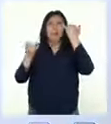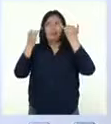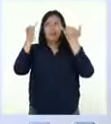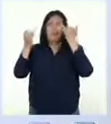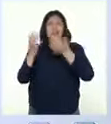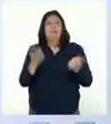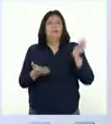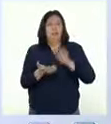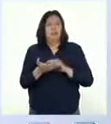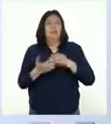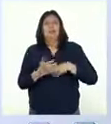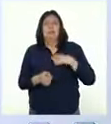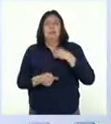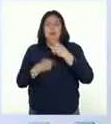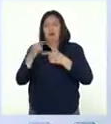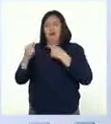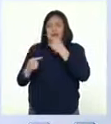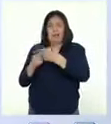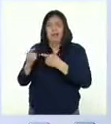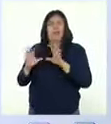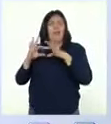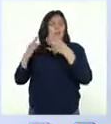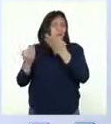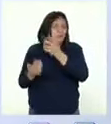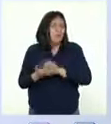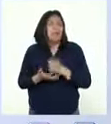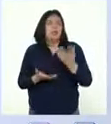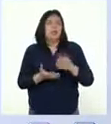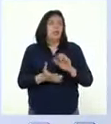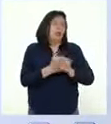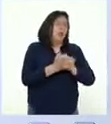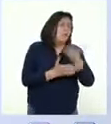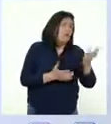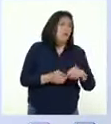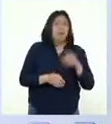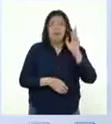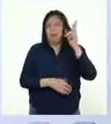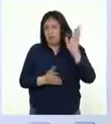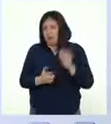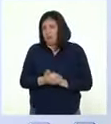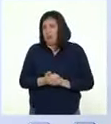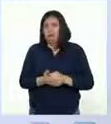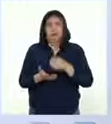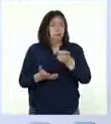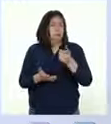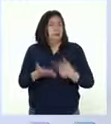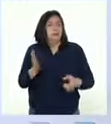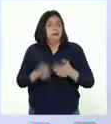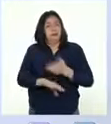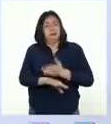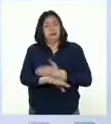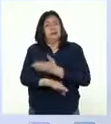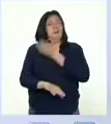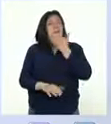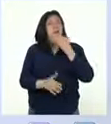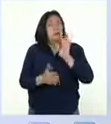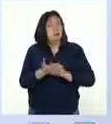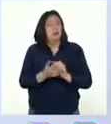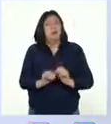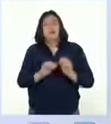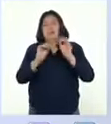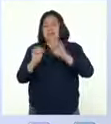más ideas que pueden comentar con sus familiares, compañeros y docentes para ir mejorándolas